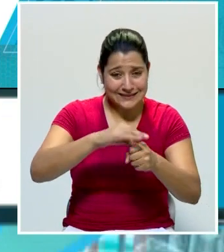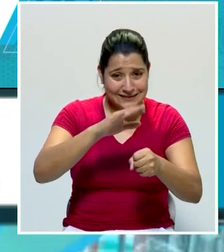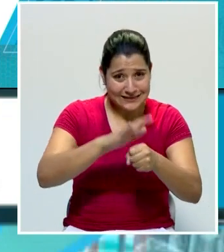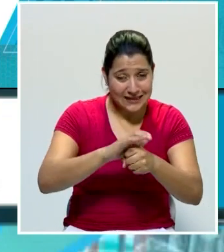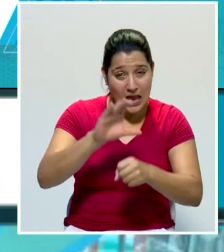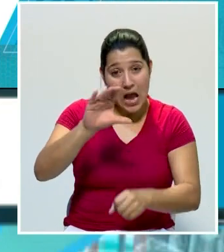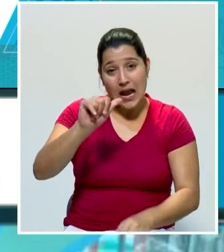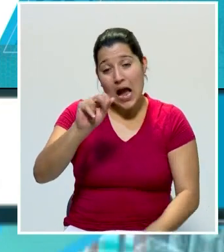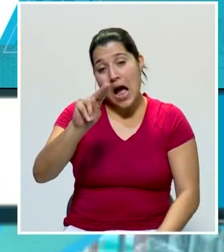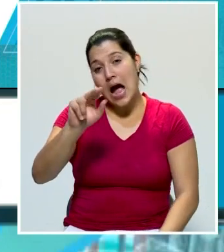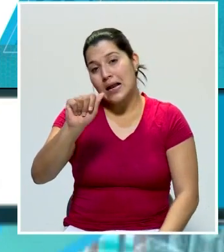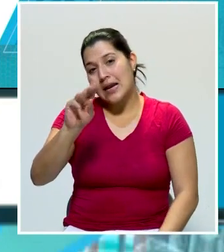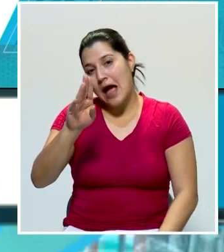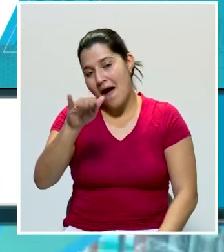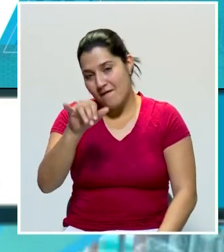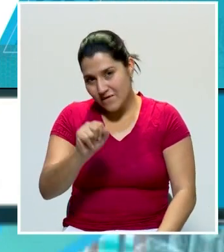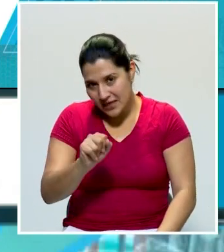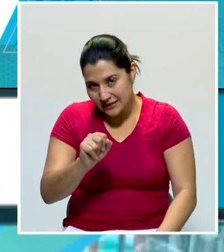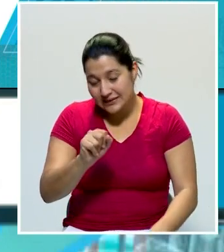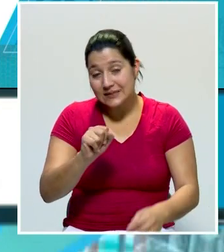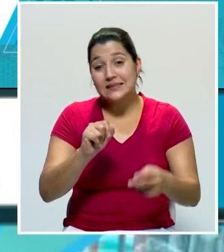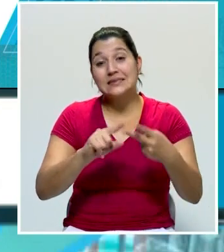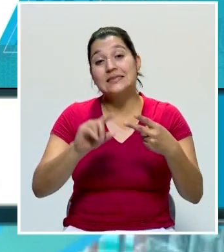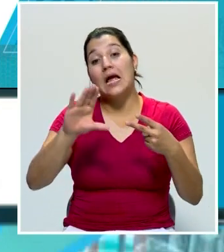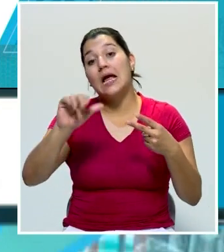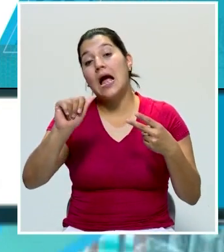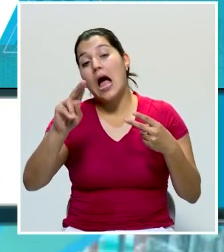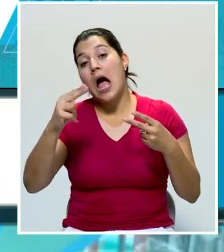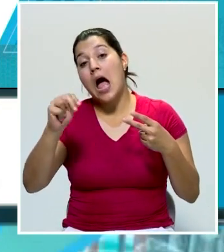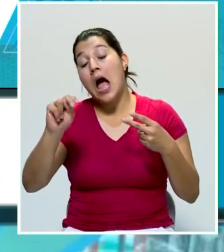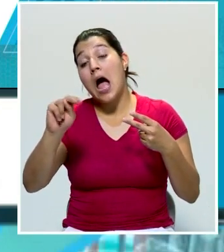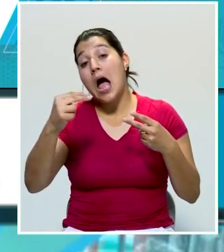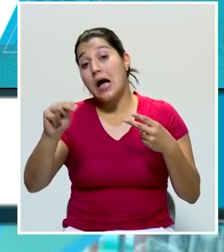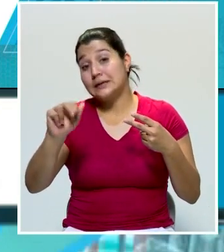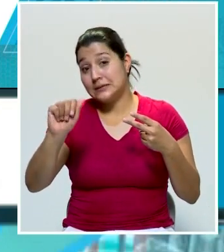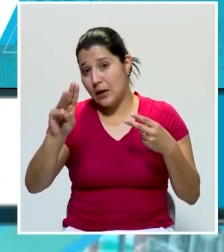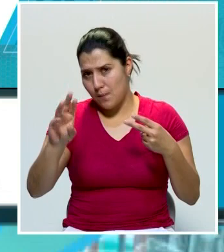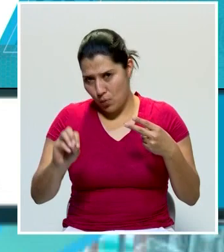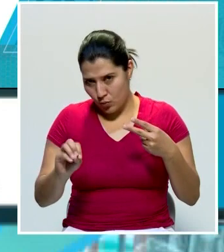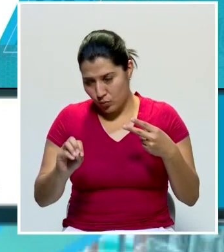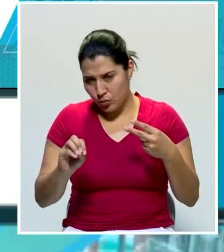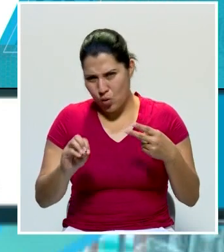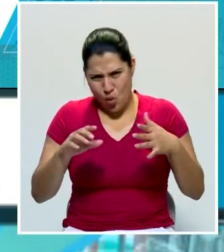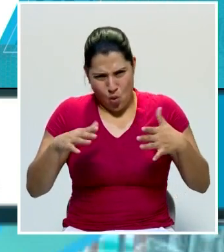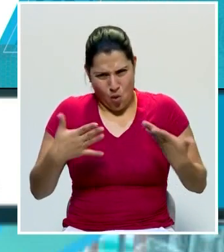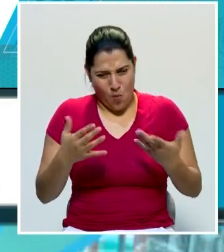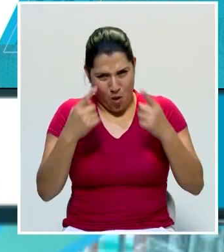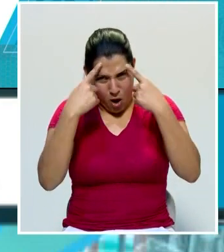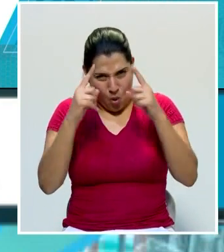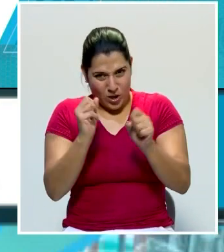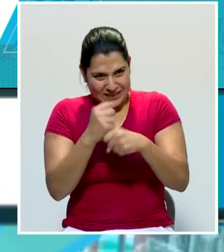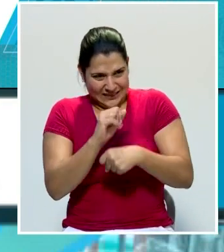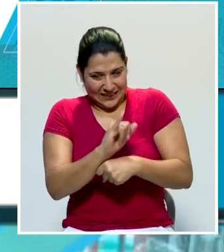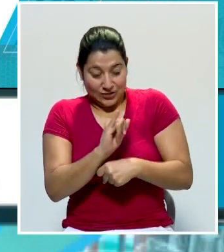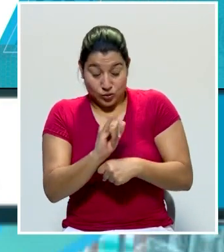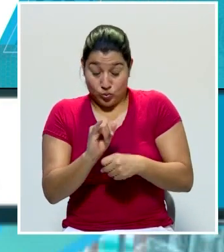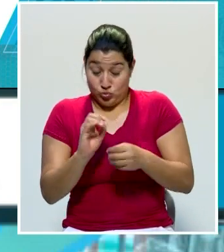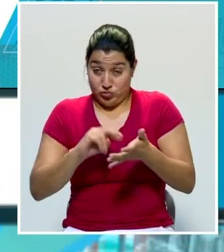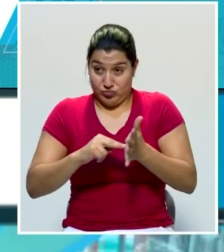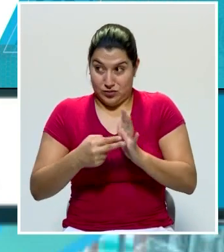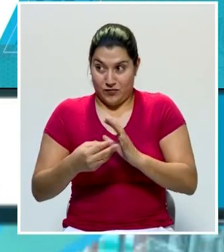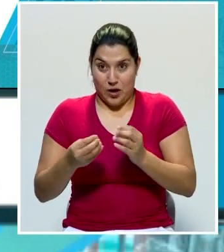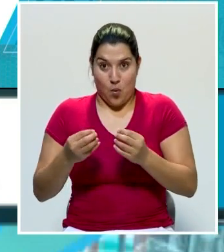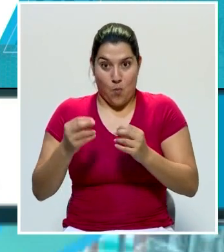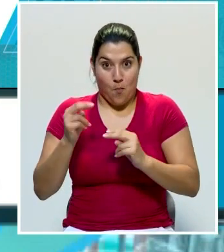sus variedades y de la planta de cáñamo o cáñamo industrial. ¿Cómo hacer todo esto? Es muy ambicioso.